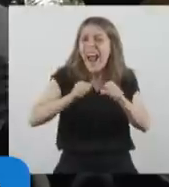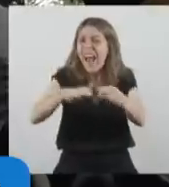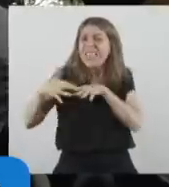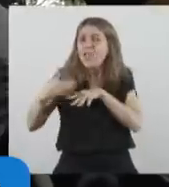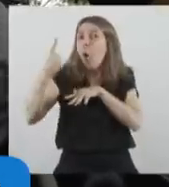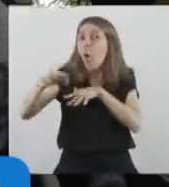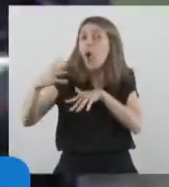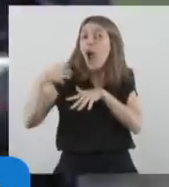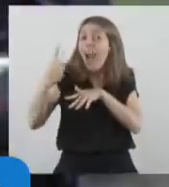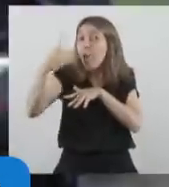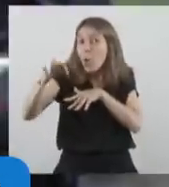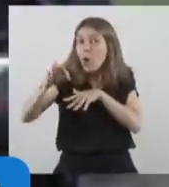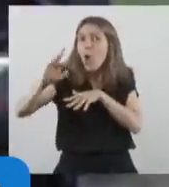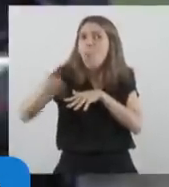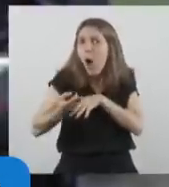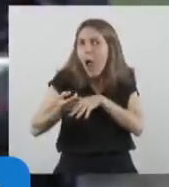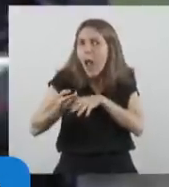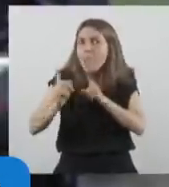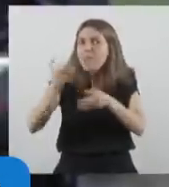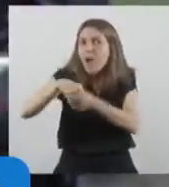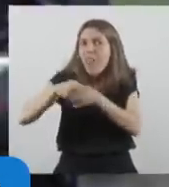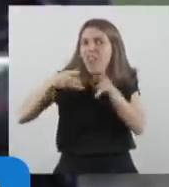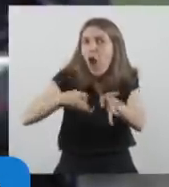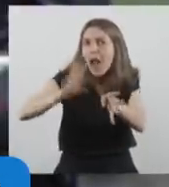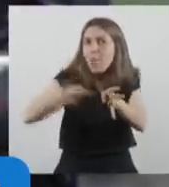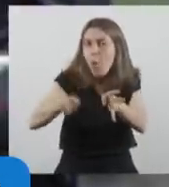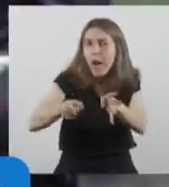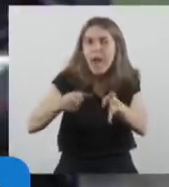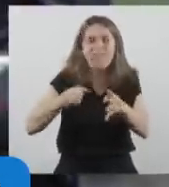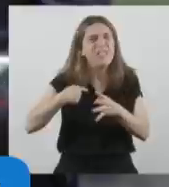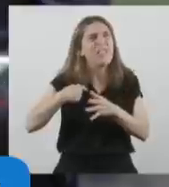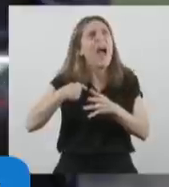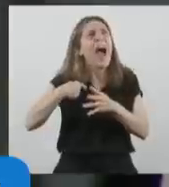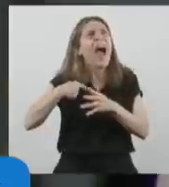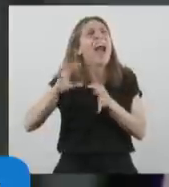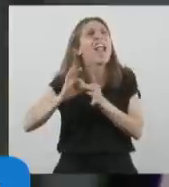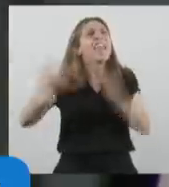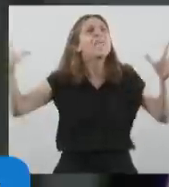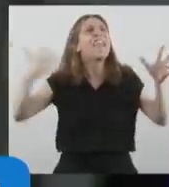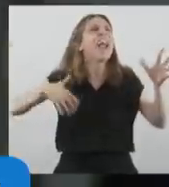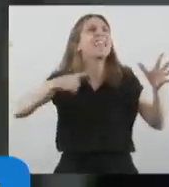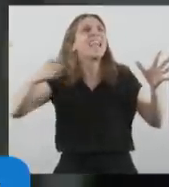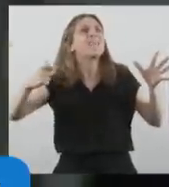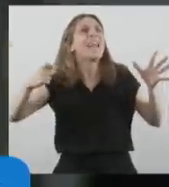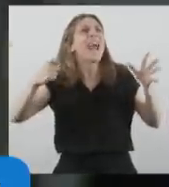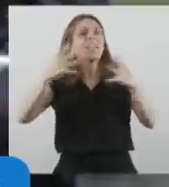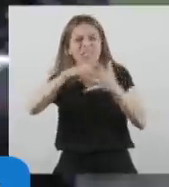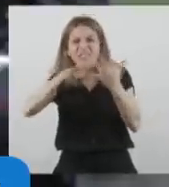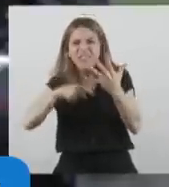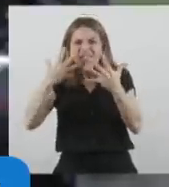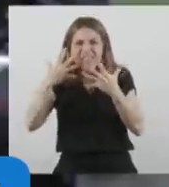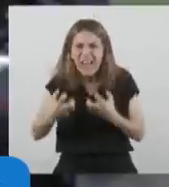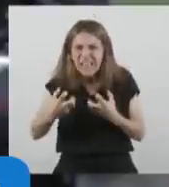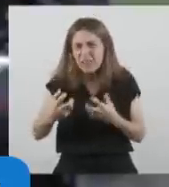batalla no me imagino la angustia de ellos no la tuvieron lo que tuvieron fue